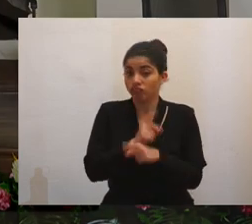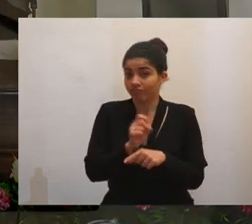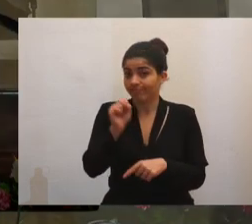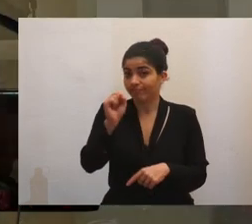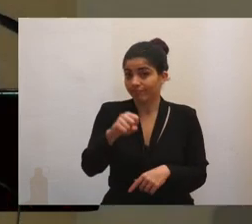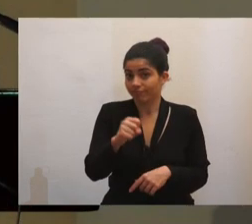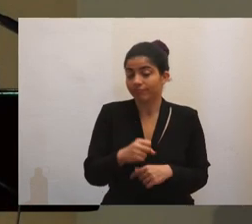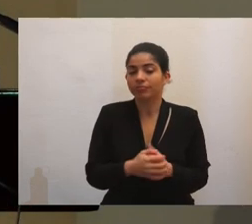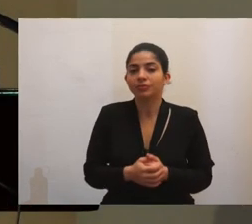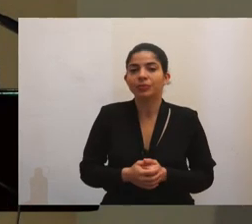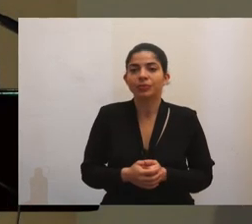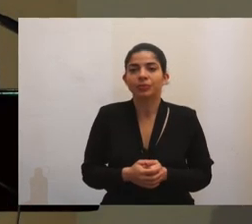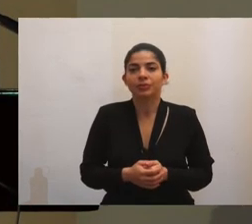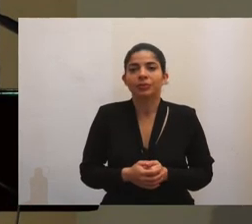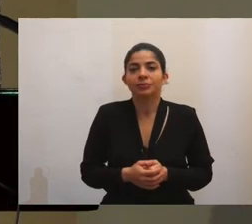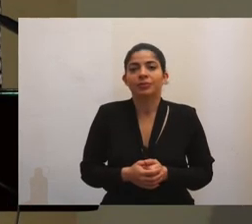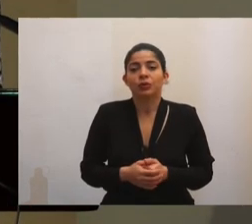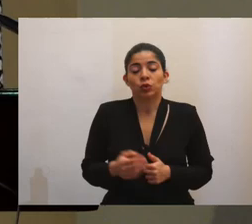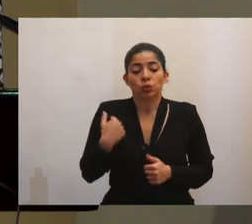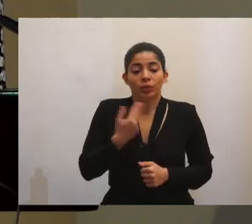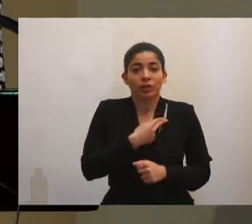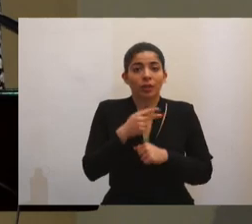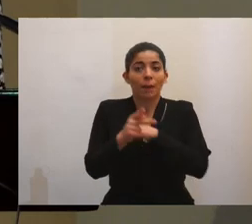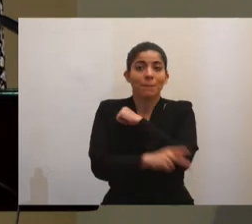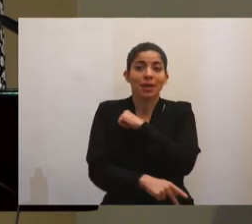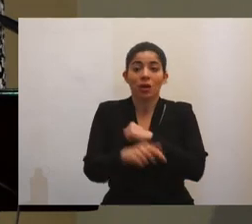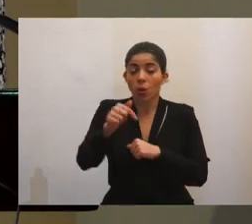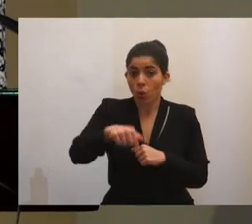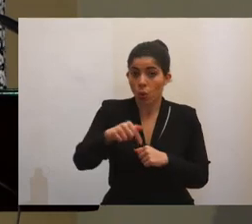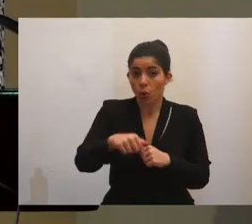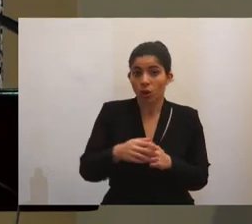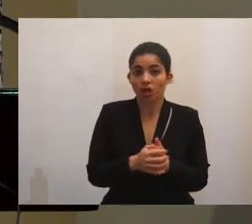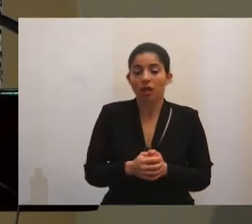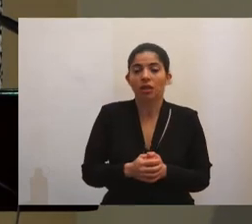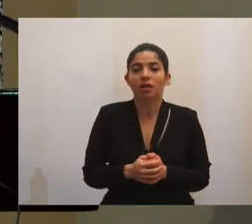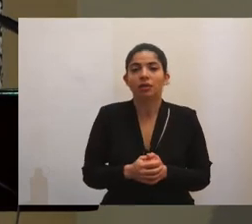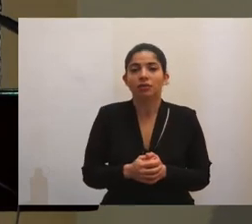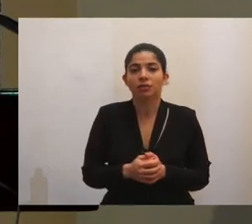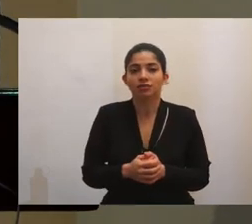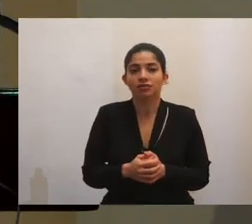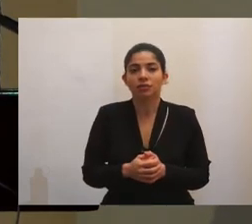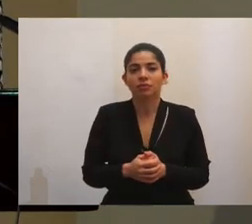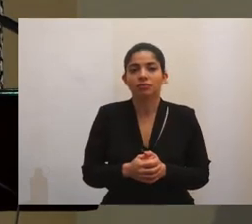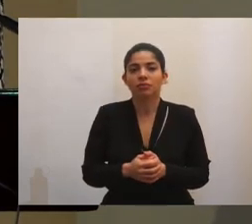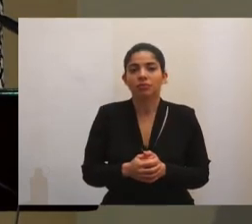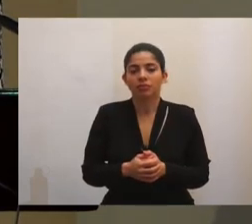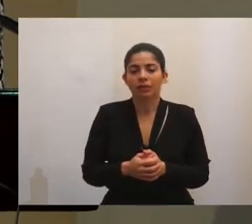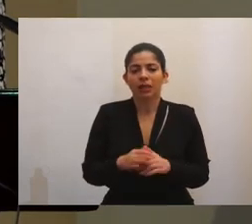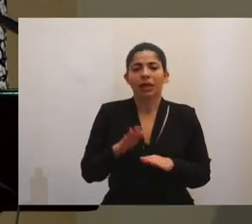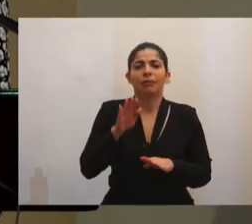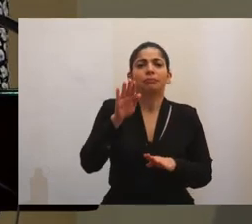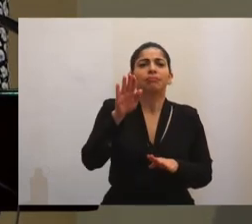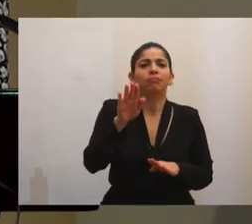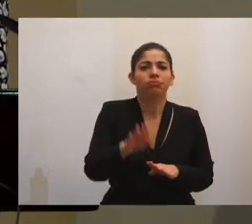Efectivamente, nuestro país hoy está dando